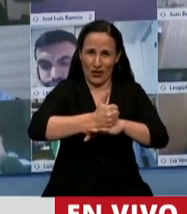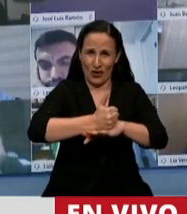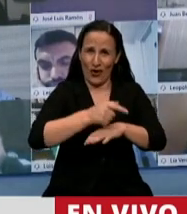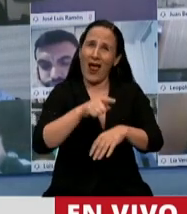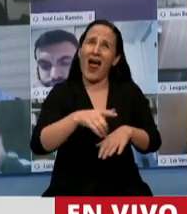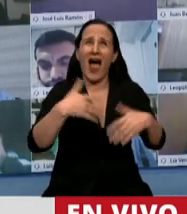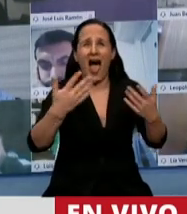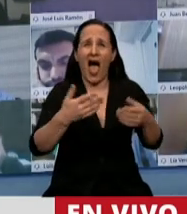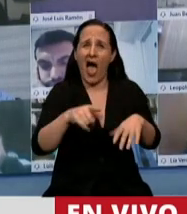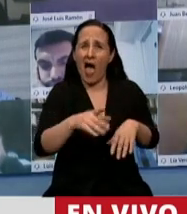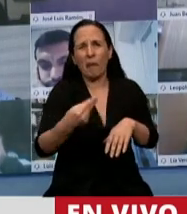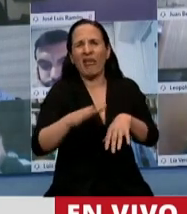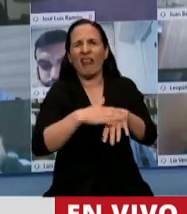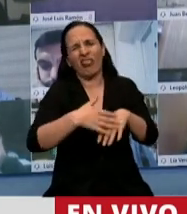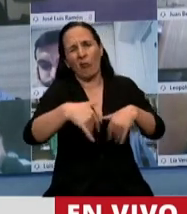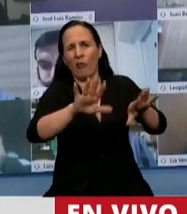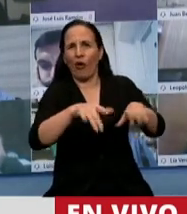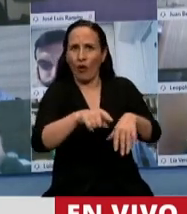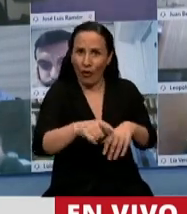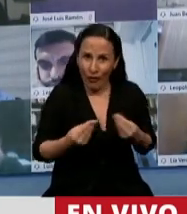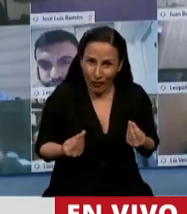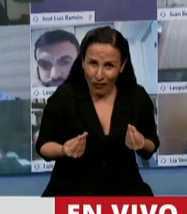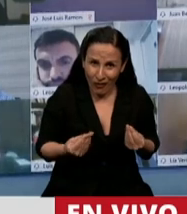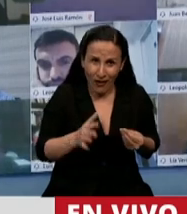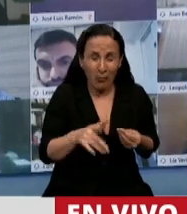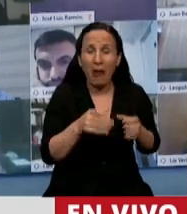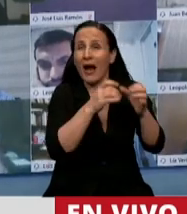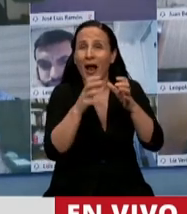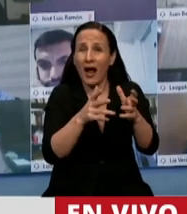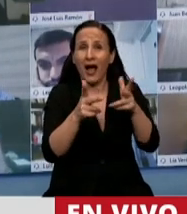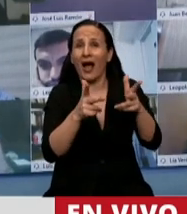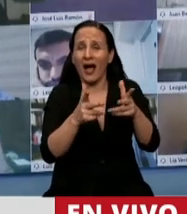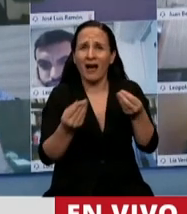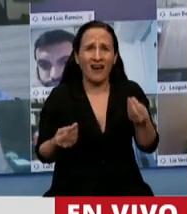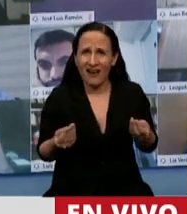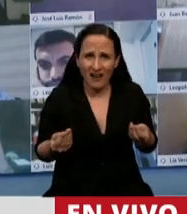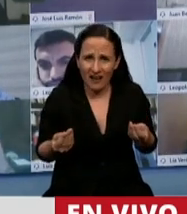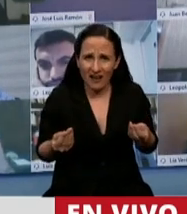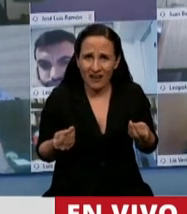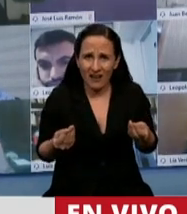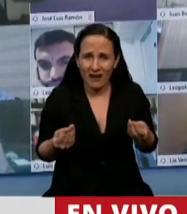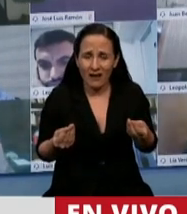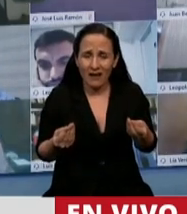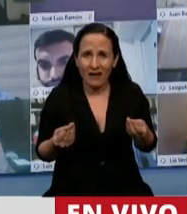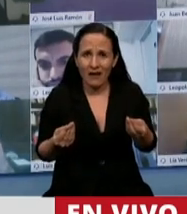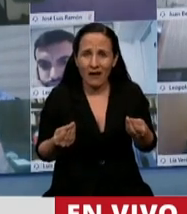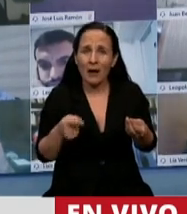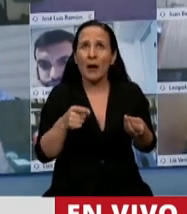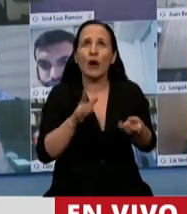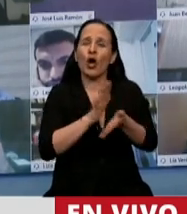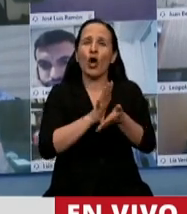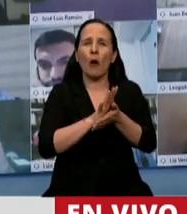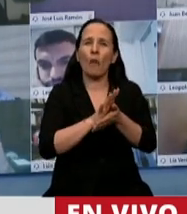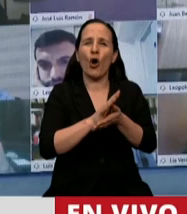pueden desperdiciar solamente para poder hacer una